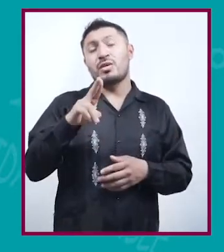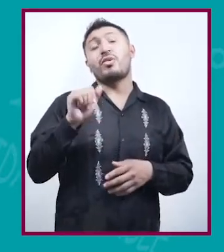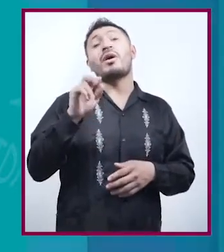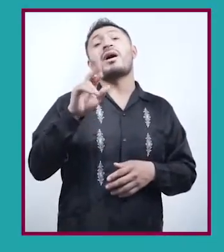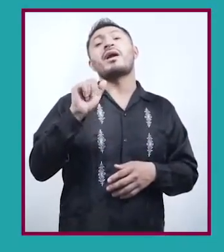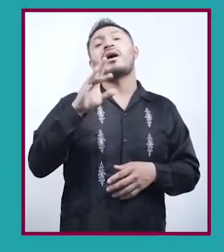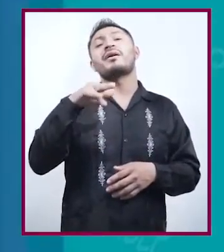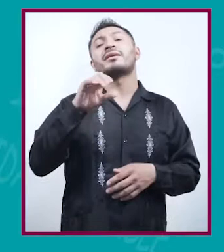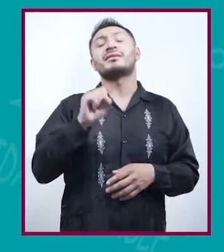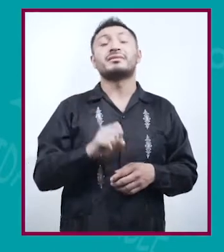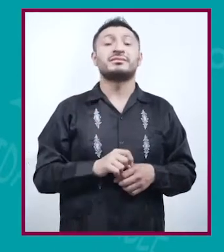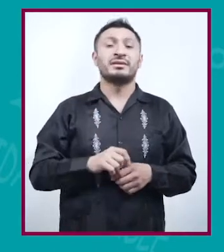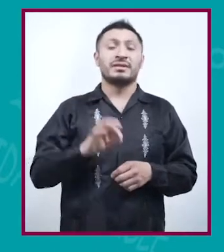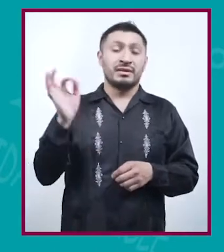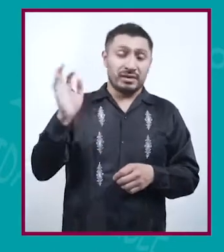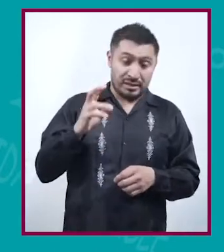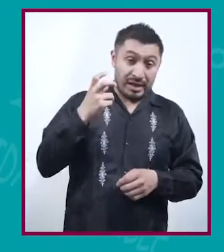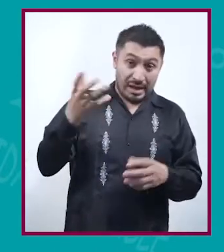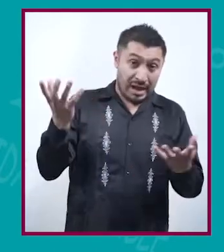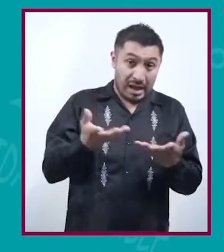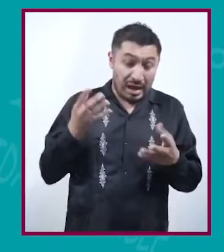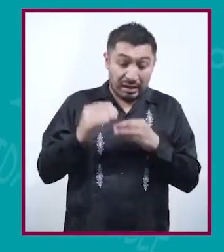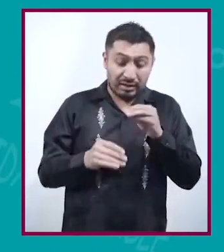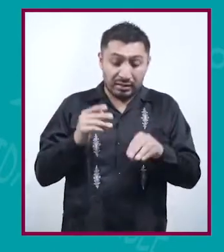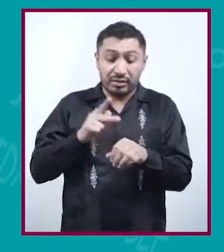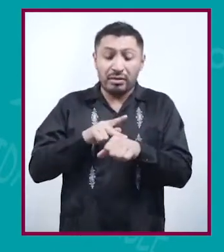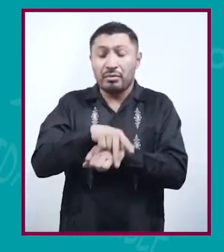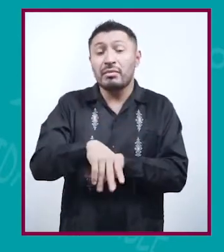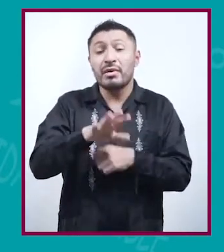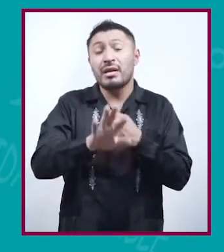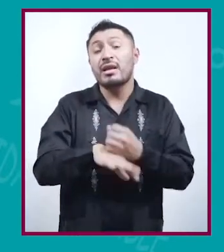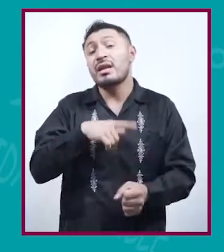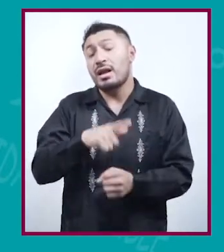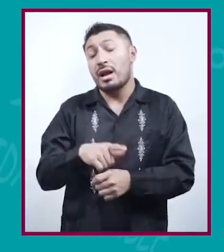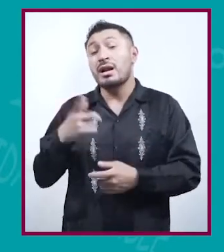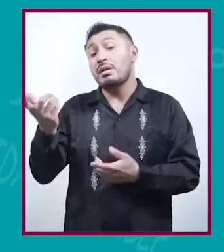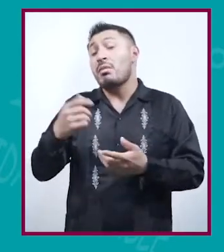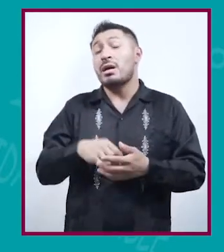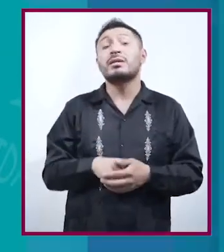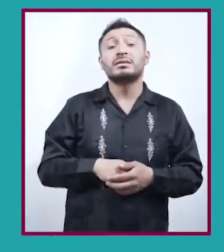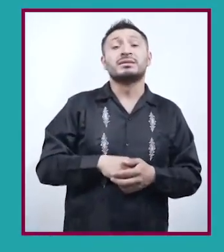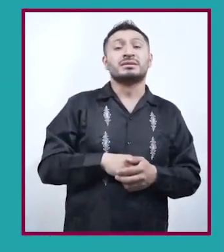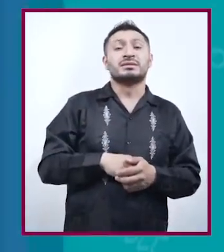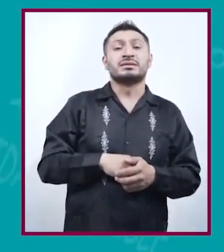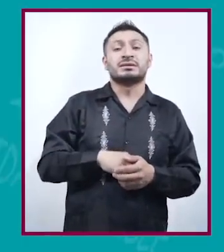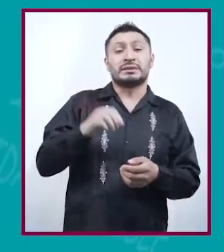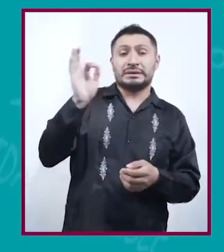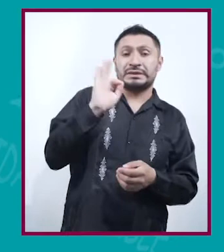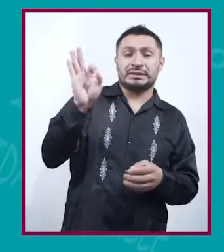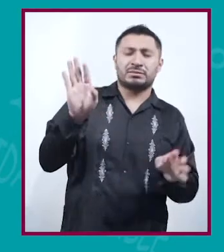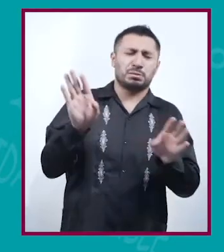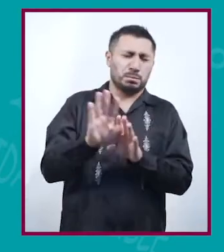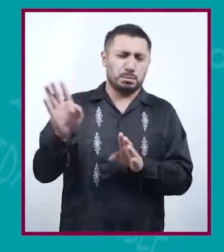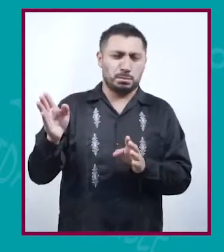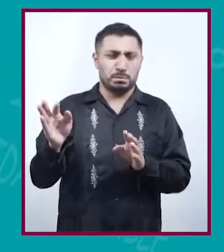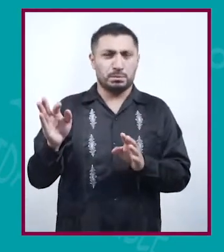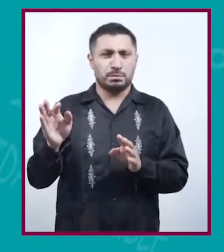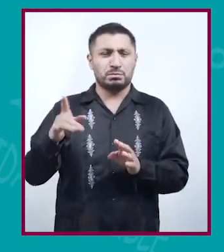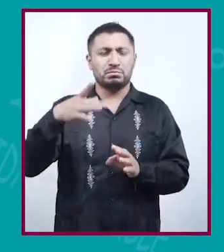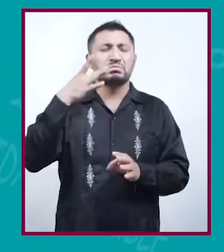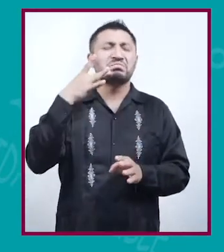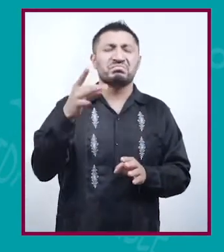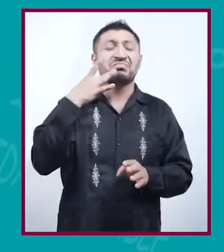opciones. Lo hacían de las pieles de los animales que cazaban, ¿no? Y quizás nada más de